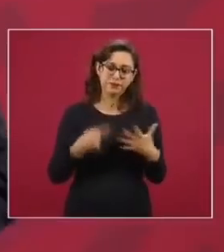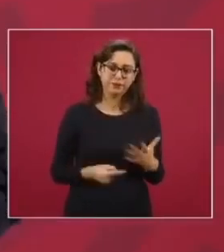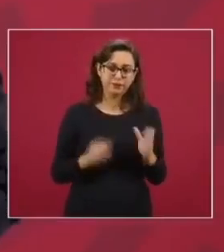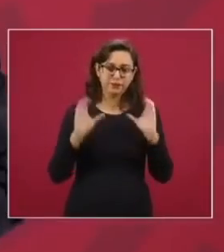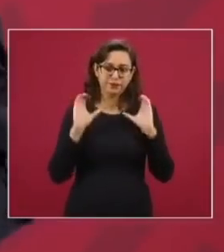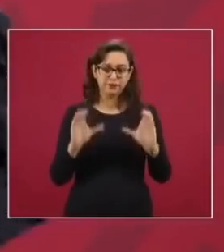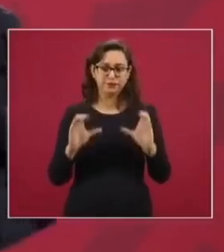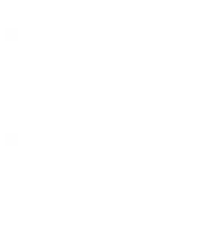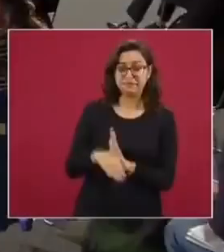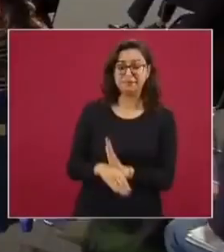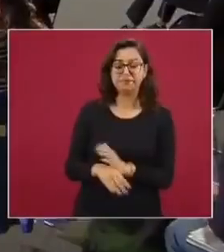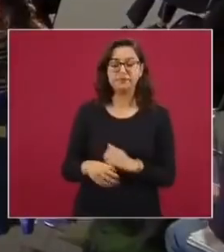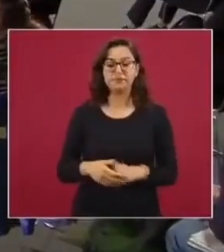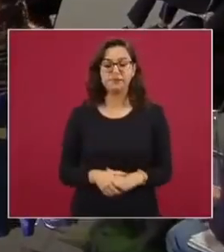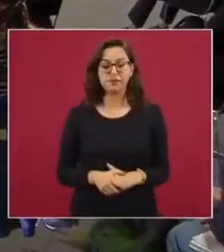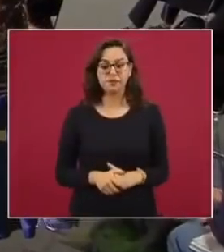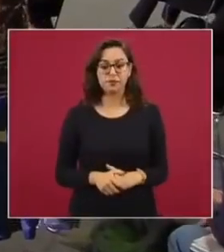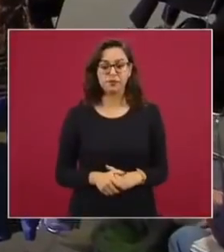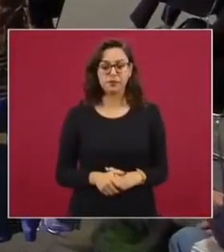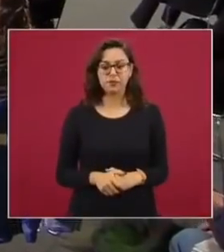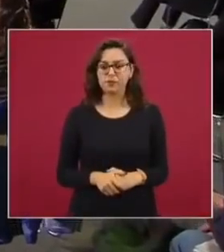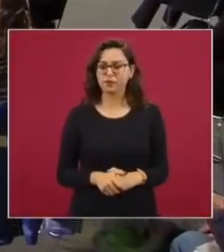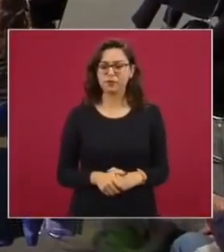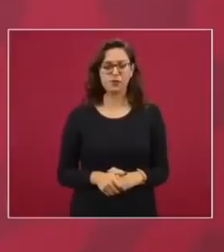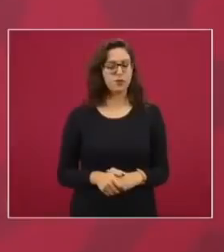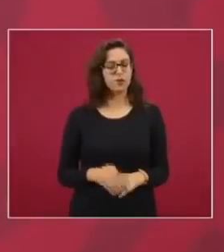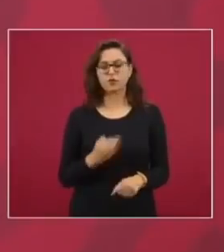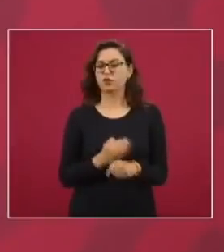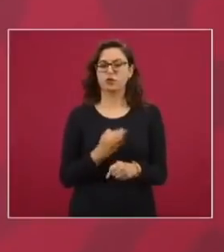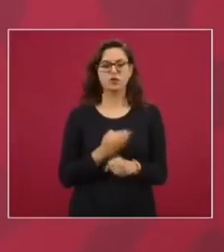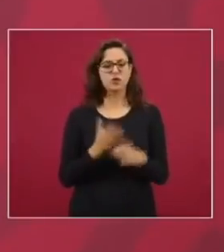nos congreguemos en el espacio público. No hay problemas.